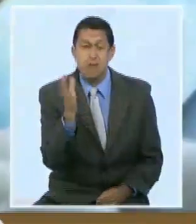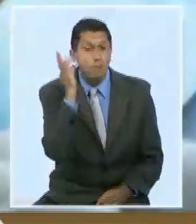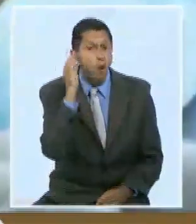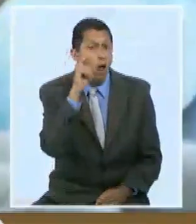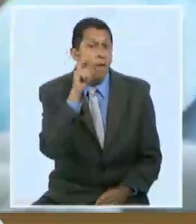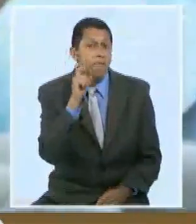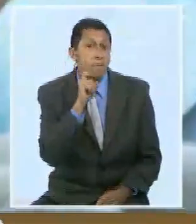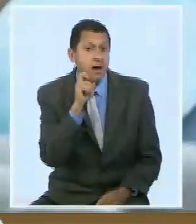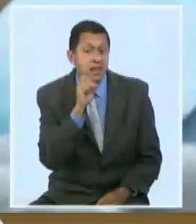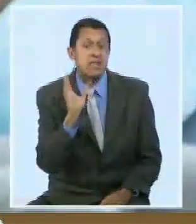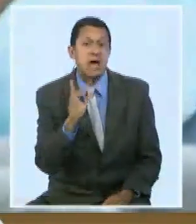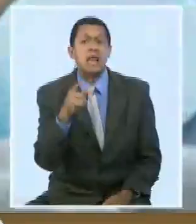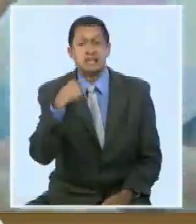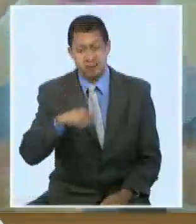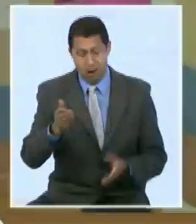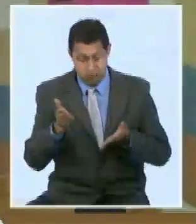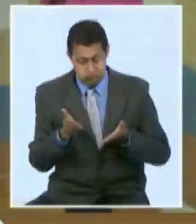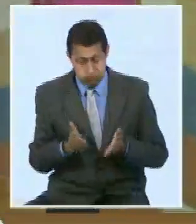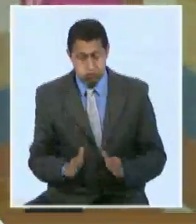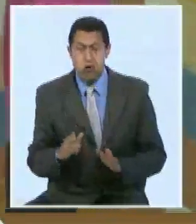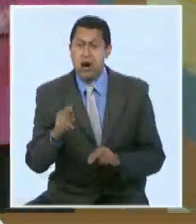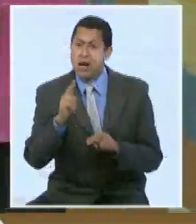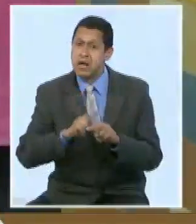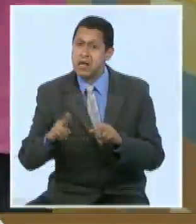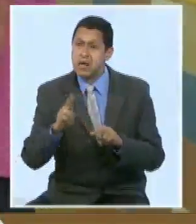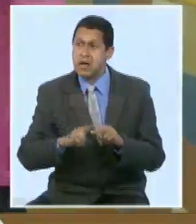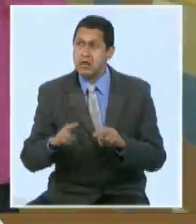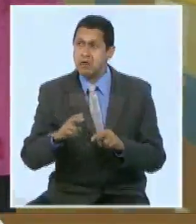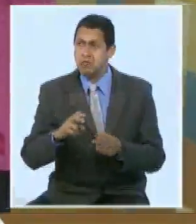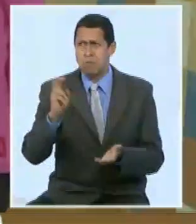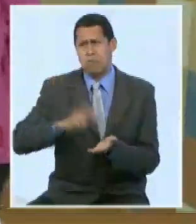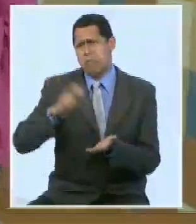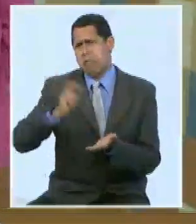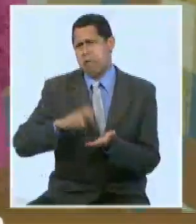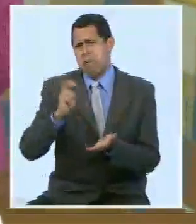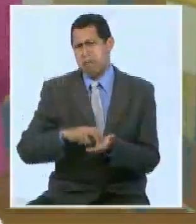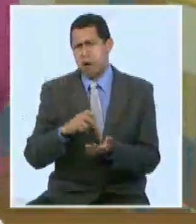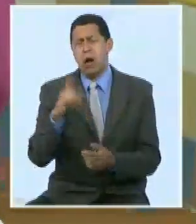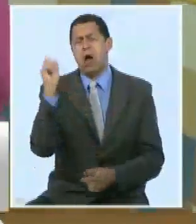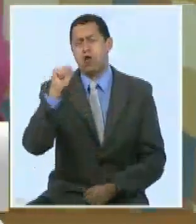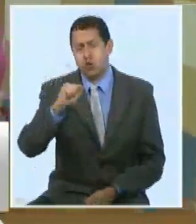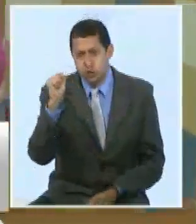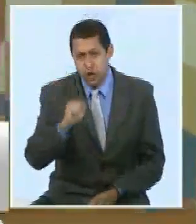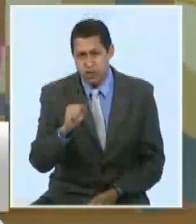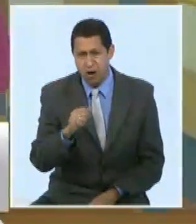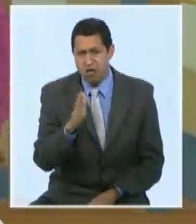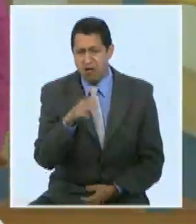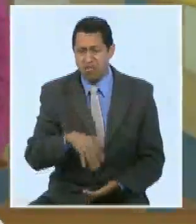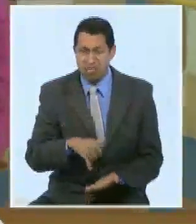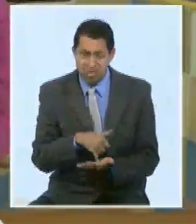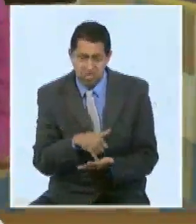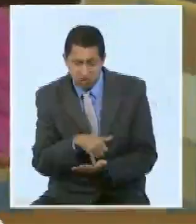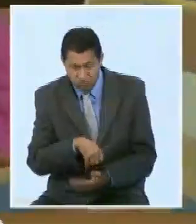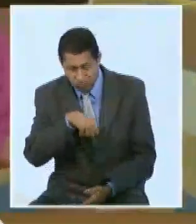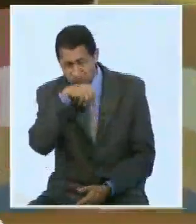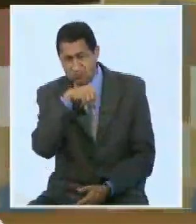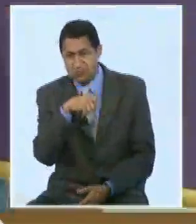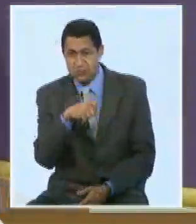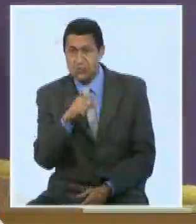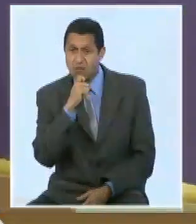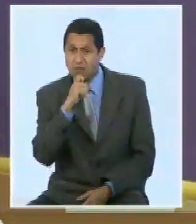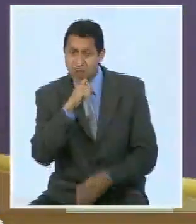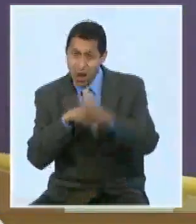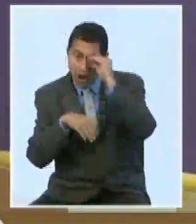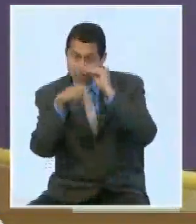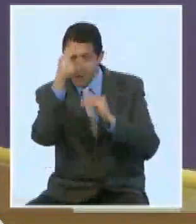y durante el parto en niños con problemas de conducta autismo baja autoestima dificultad de aprendizaje